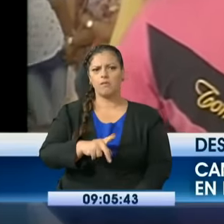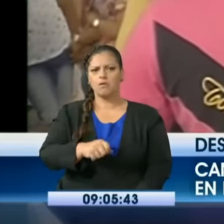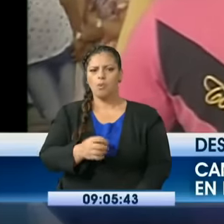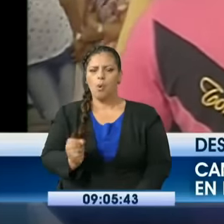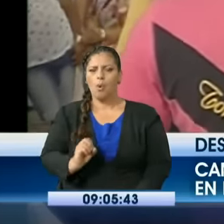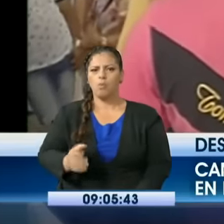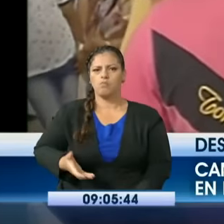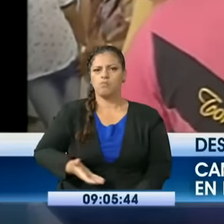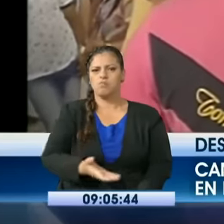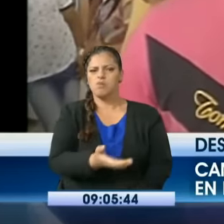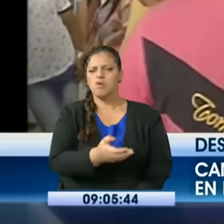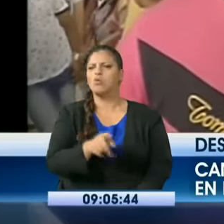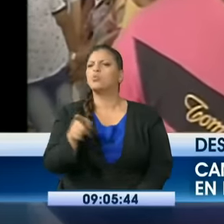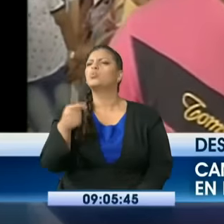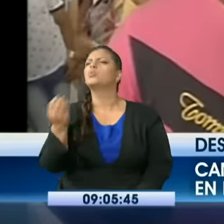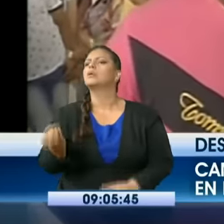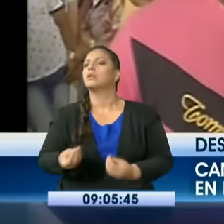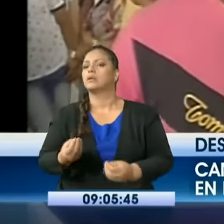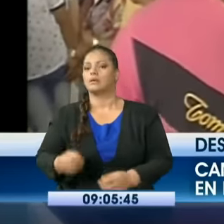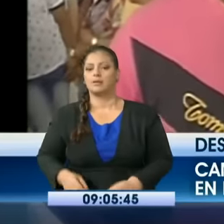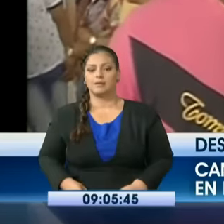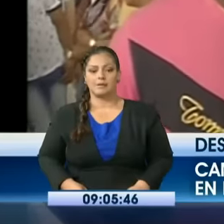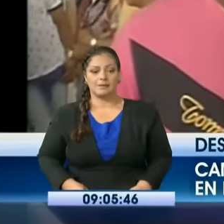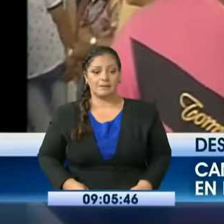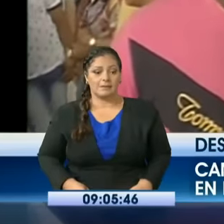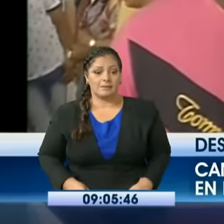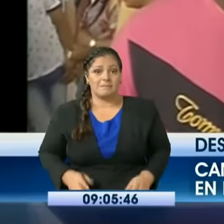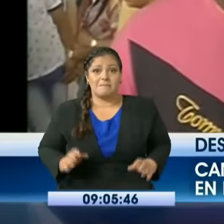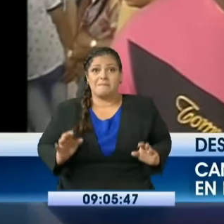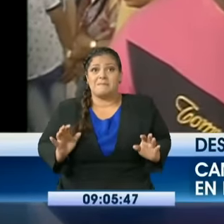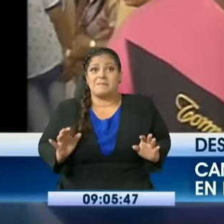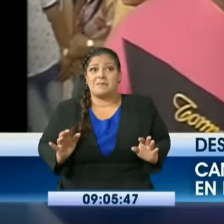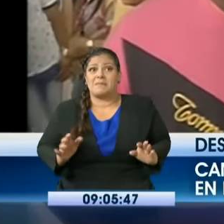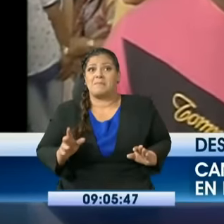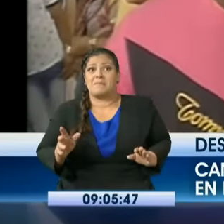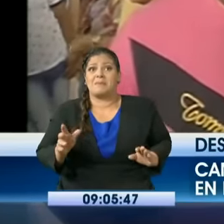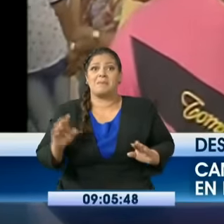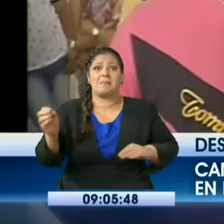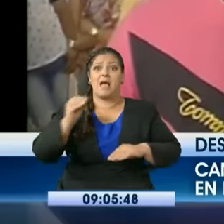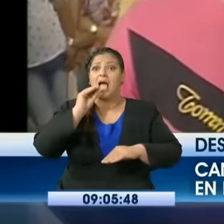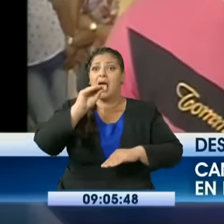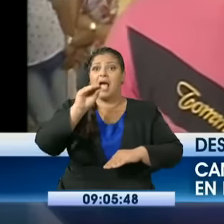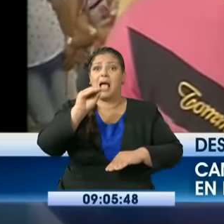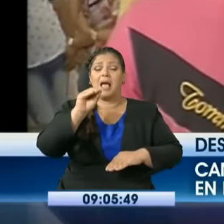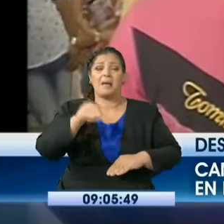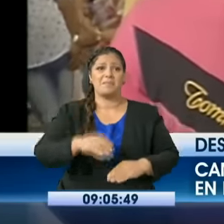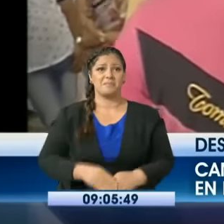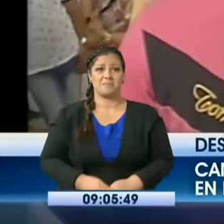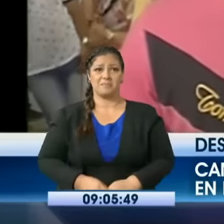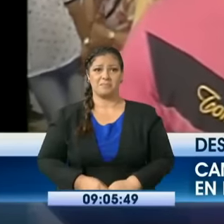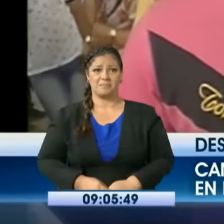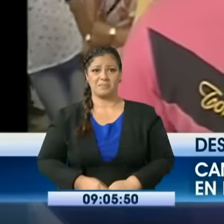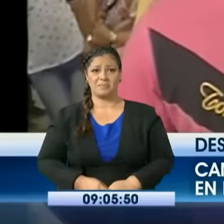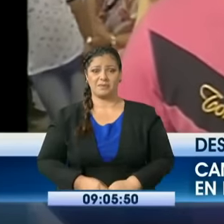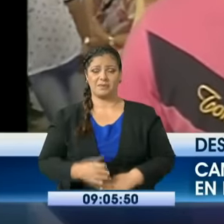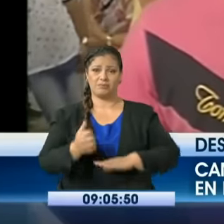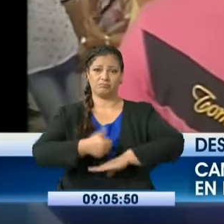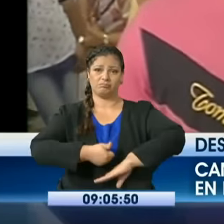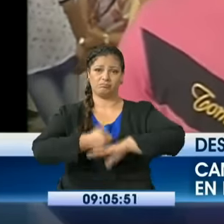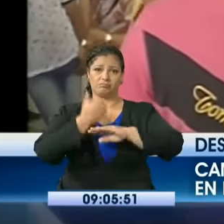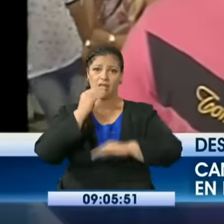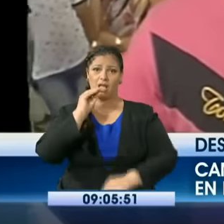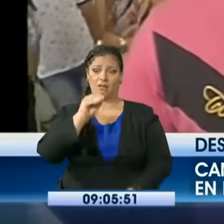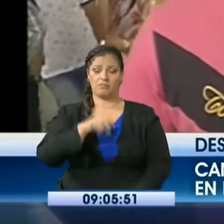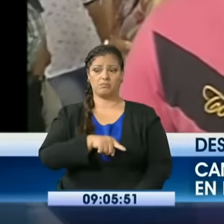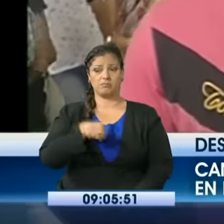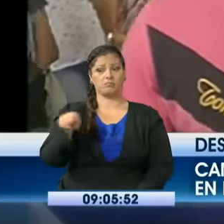ese momento? No sé, pues tal vez llamar a alguna autoridad, si estoy cerca de él, llamarla y verle